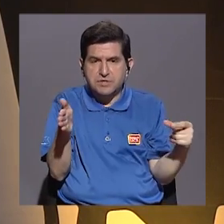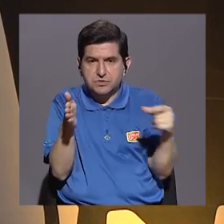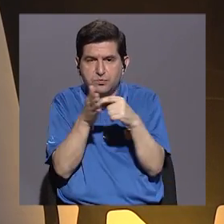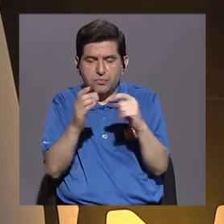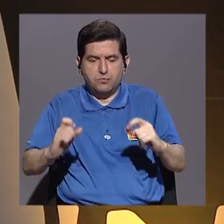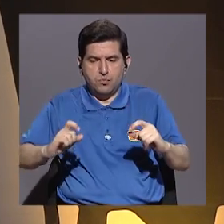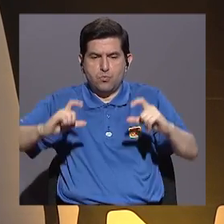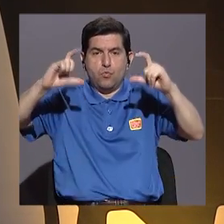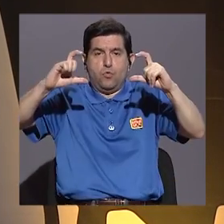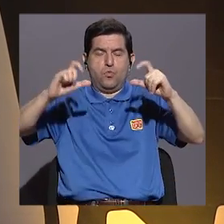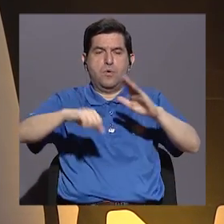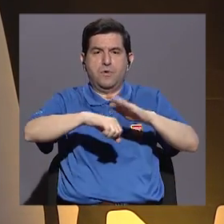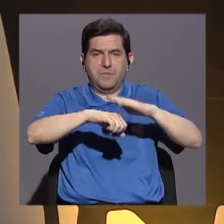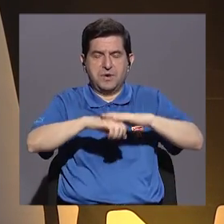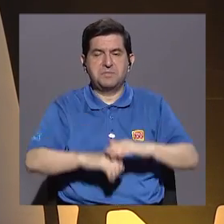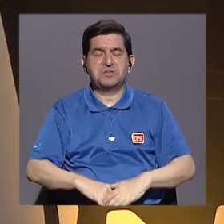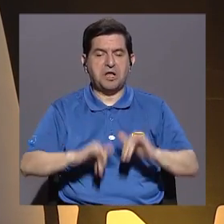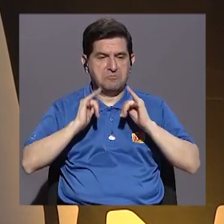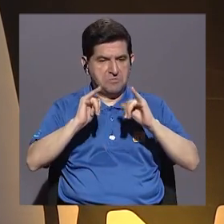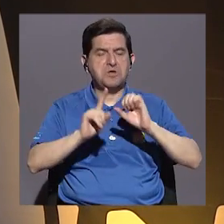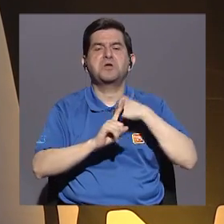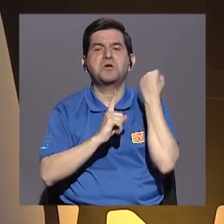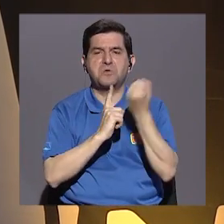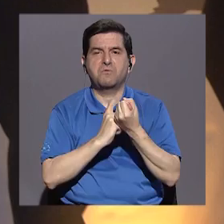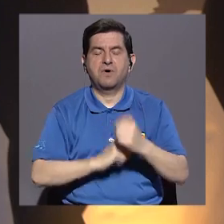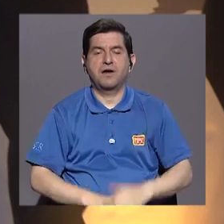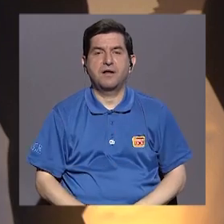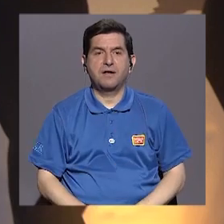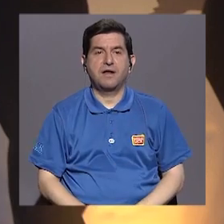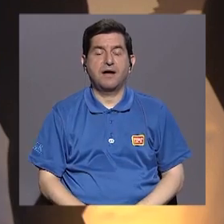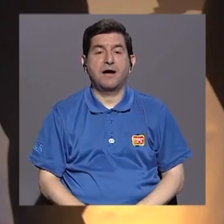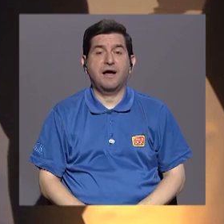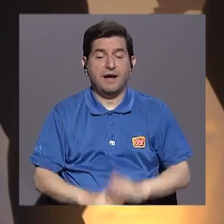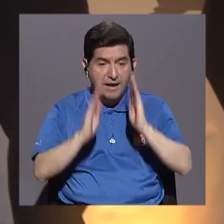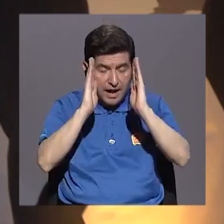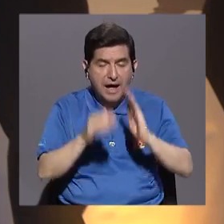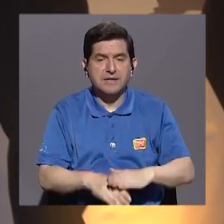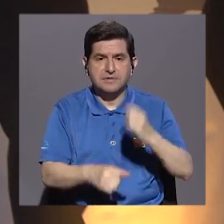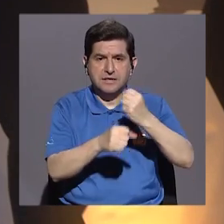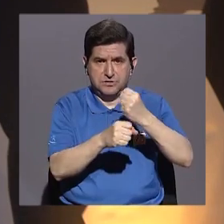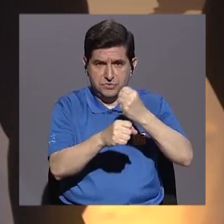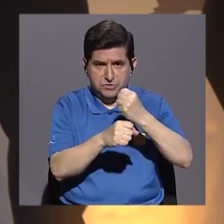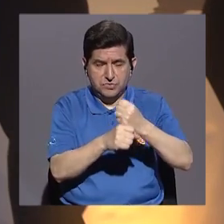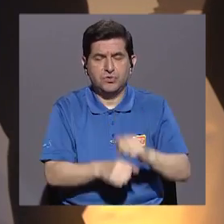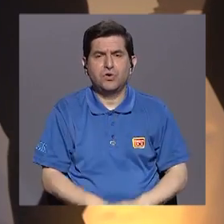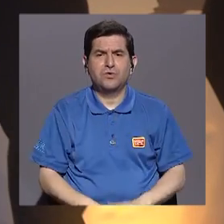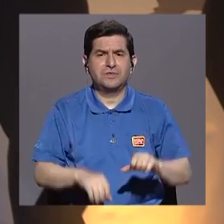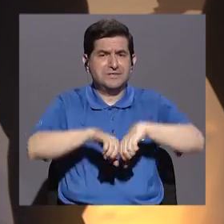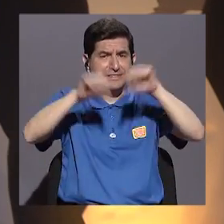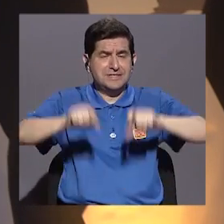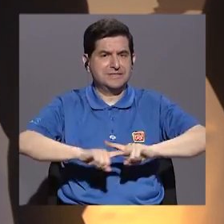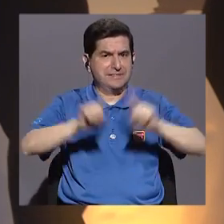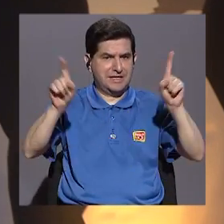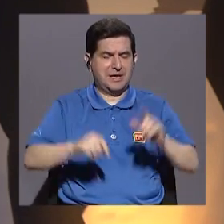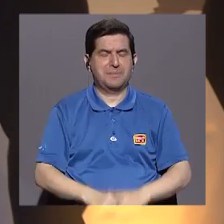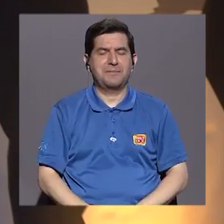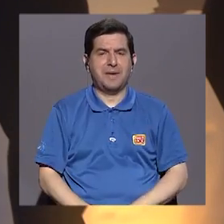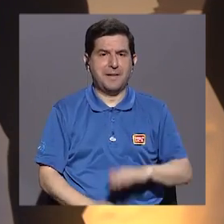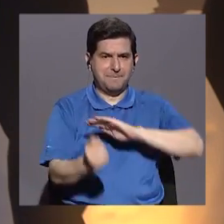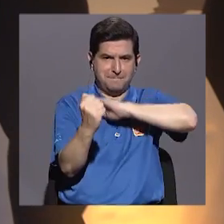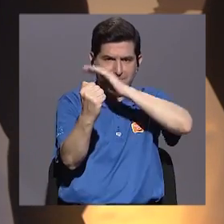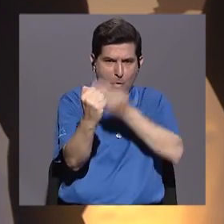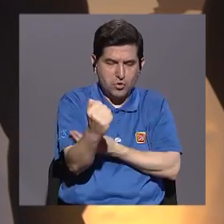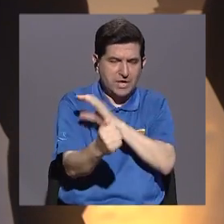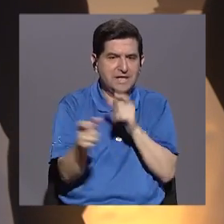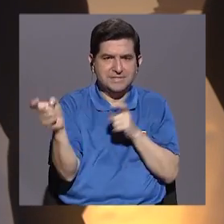me dan esa esa homologación ahora con respecto a la atención de operación son dos sistemas completamente diferente el sistema de potencia el sistema